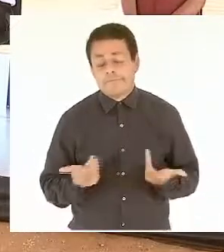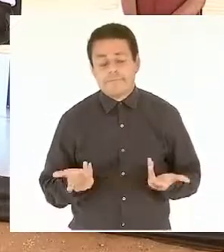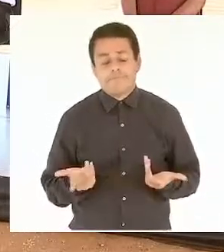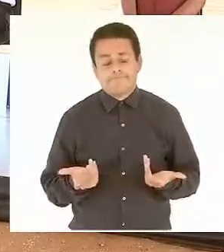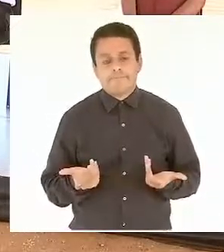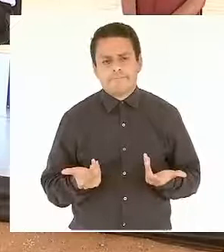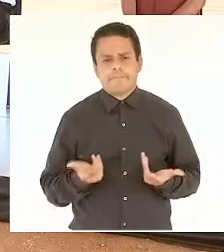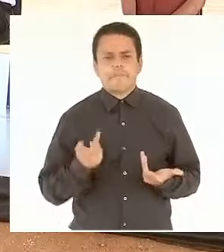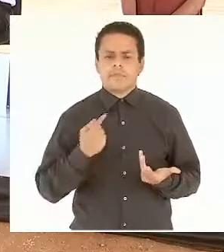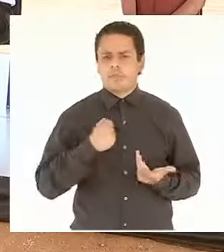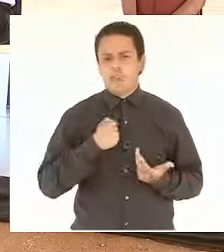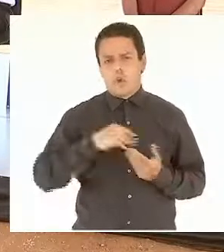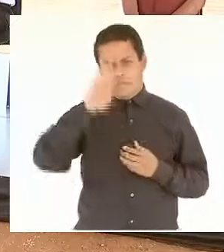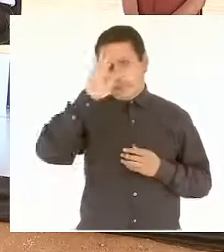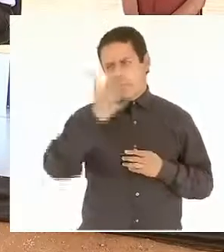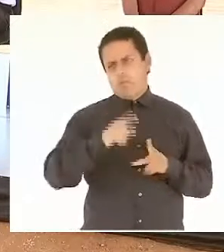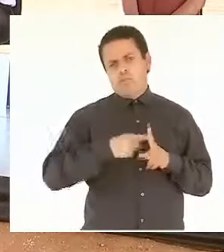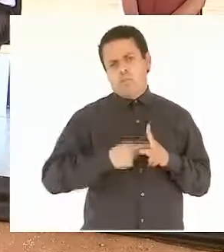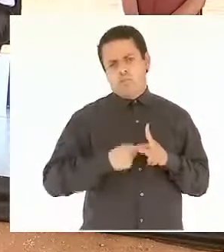Pero según mis cuentas,